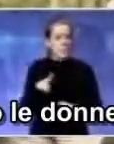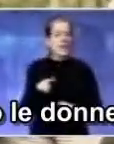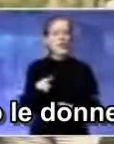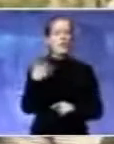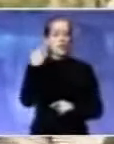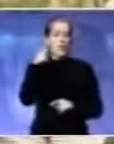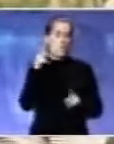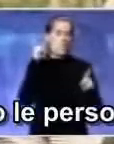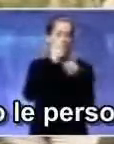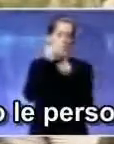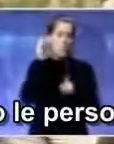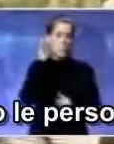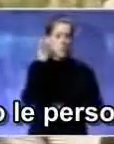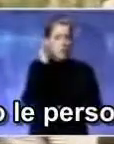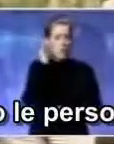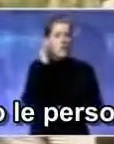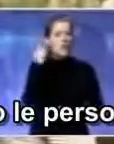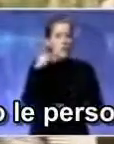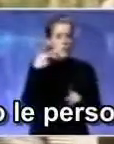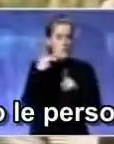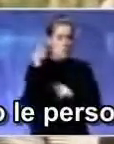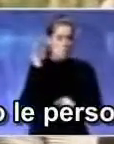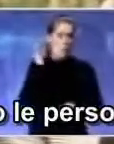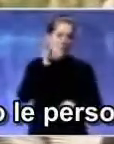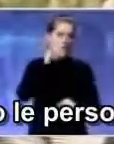las mujeres y que existe el terrorismo